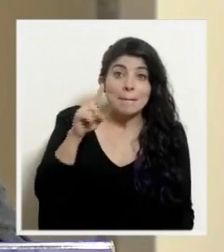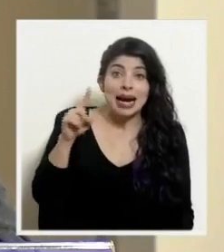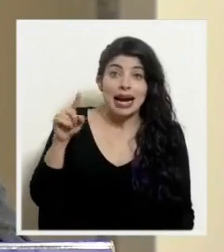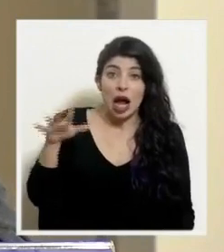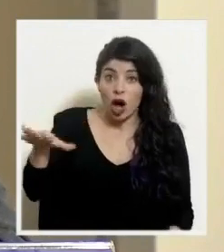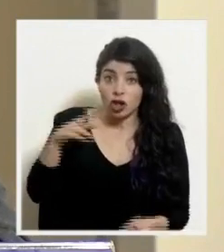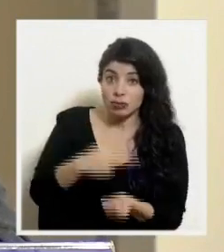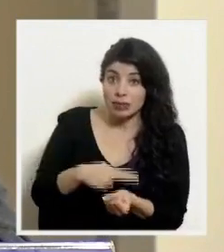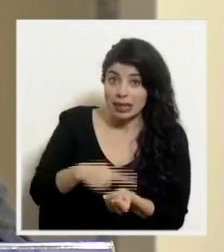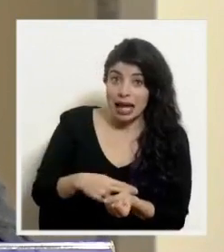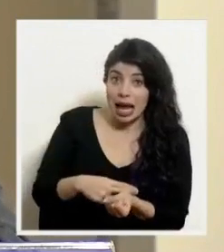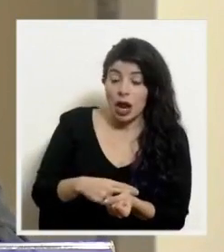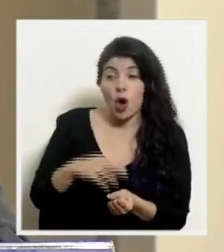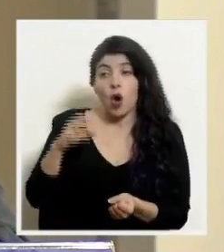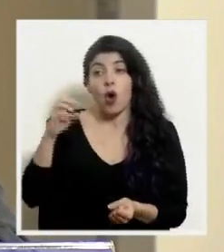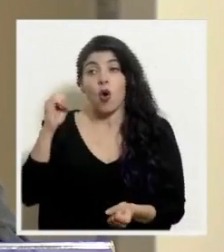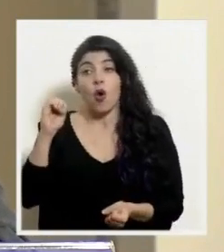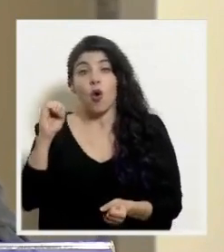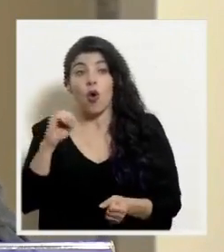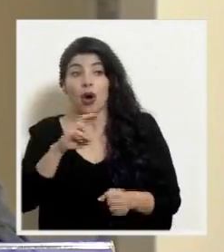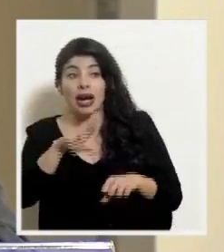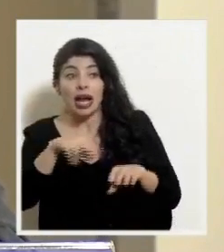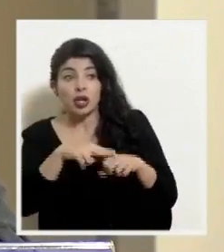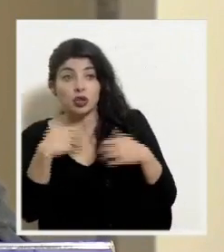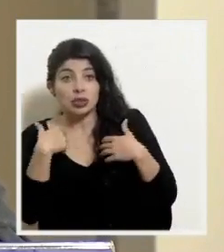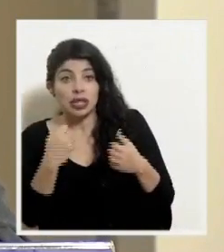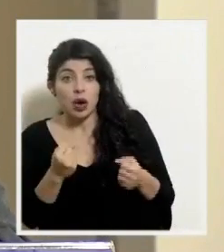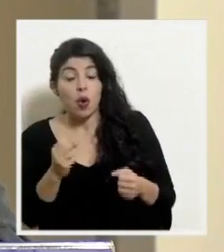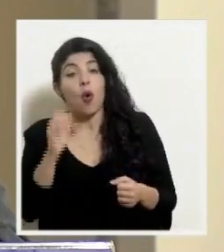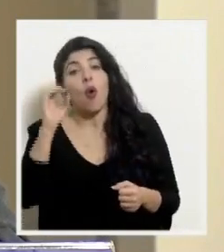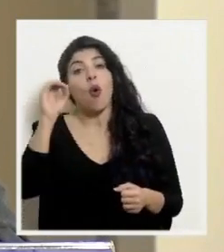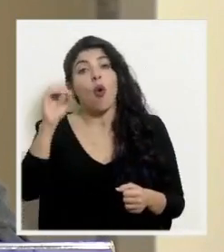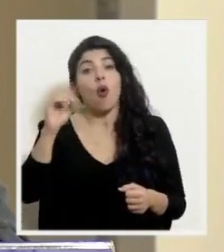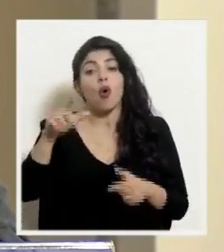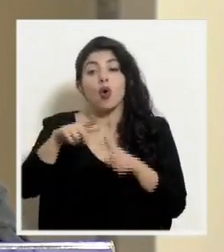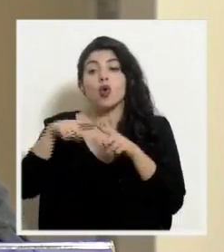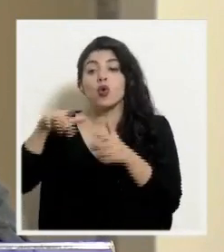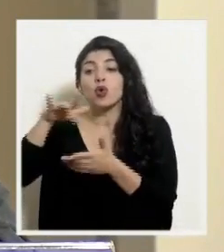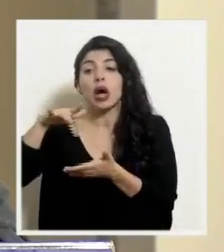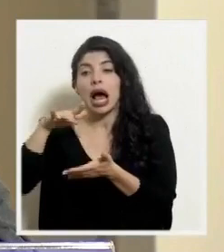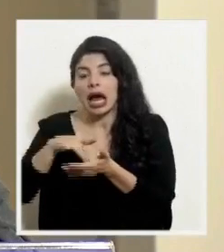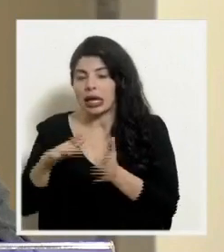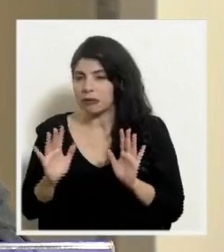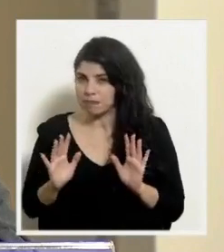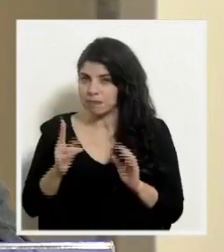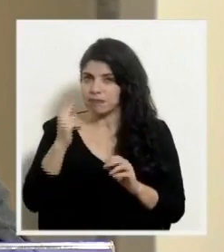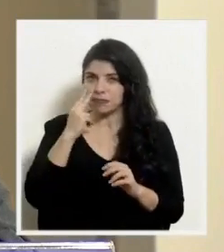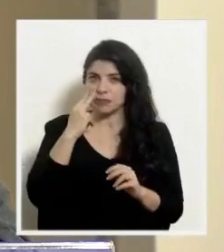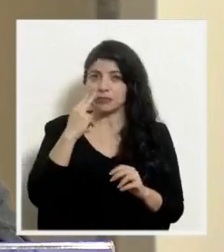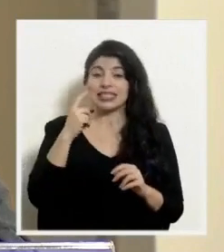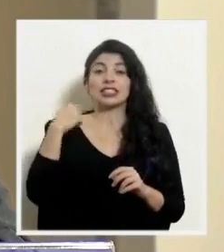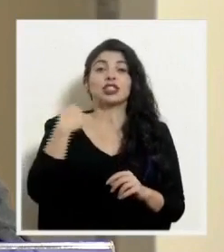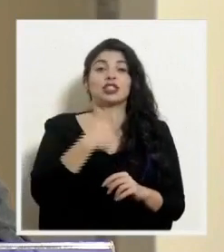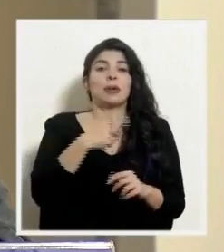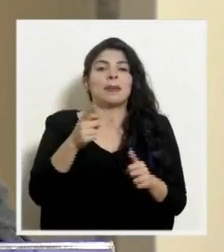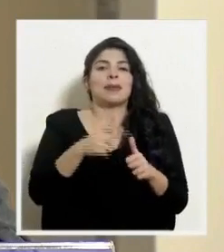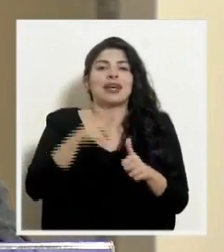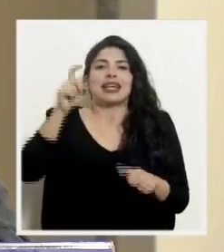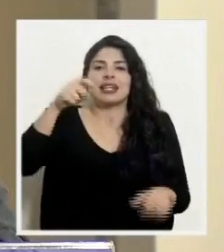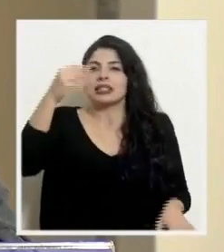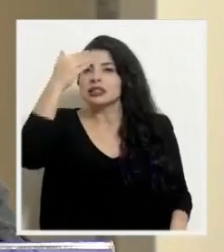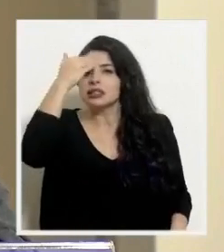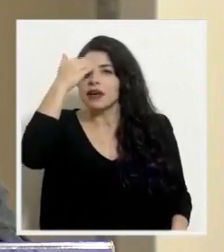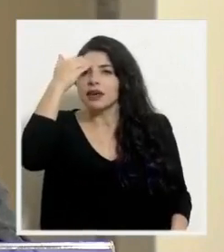sistema hospitalario, si va a ser para el Sistema Nacional de Salud o tiene que ser geográficamente. Necesitamos saber primero cuál es